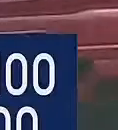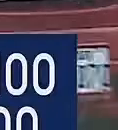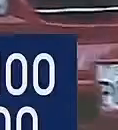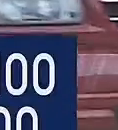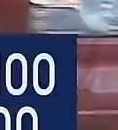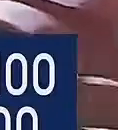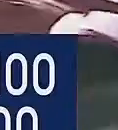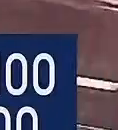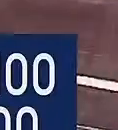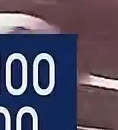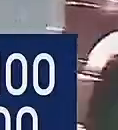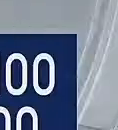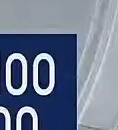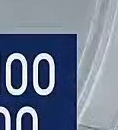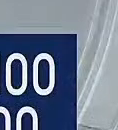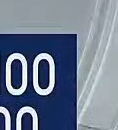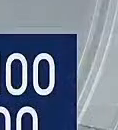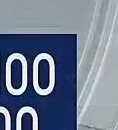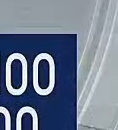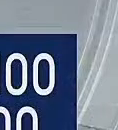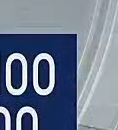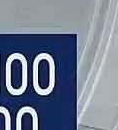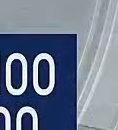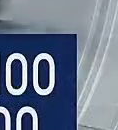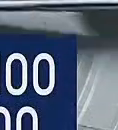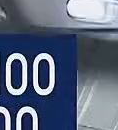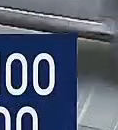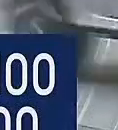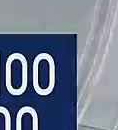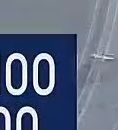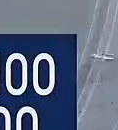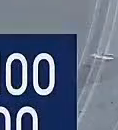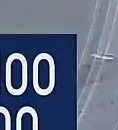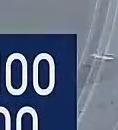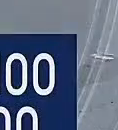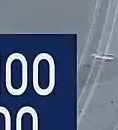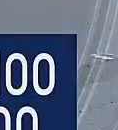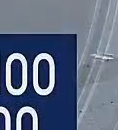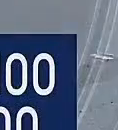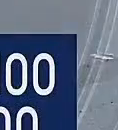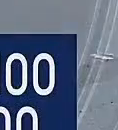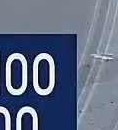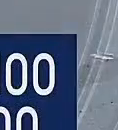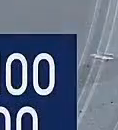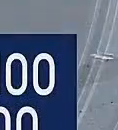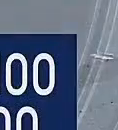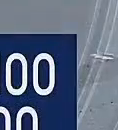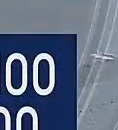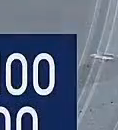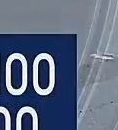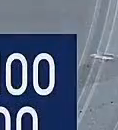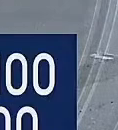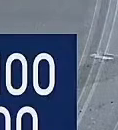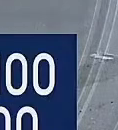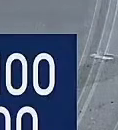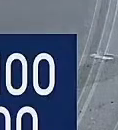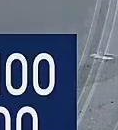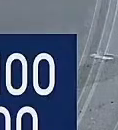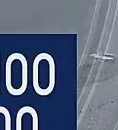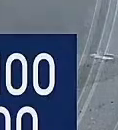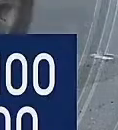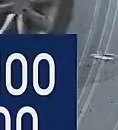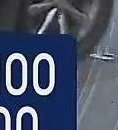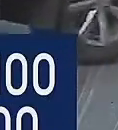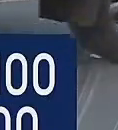finaliza a las 9 y 30. A esa hora ya puede sacar su vehículo con placa 3 o 4. Se retoma a las 4